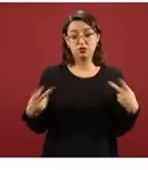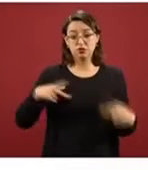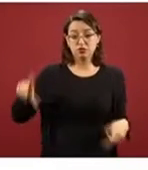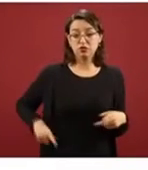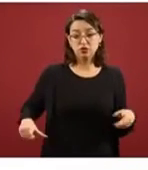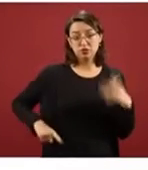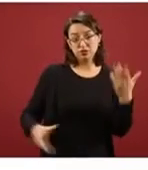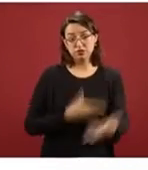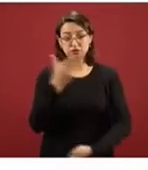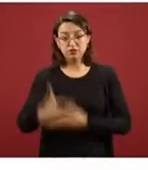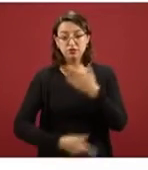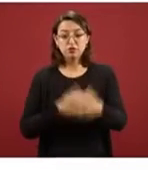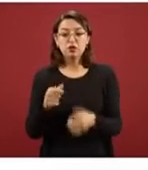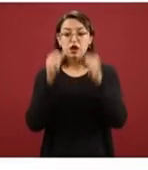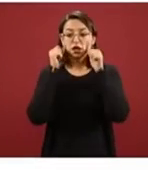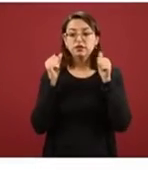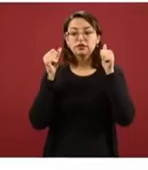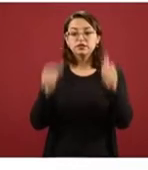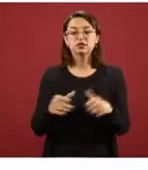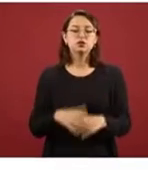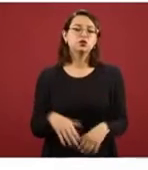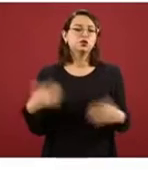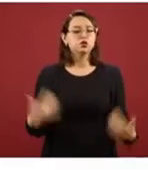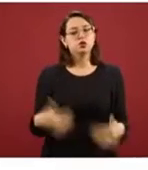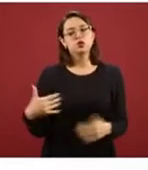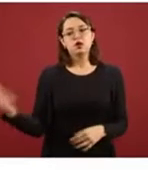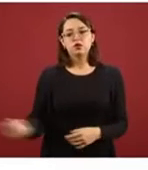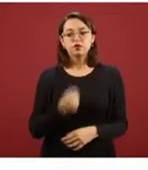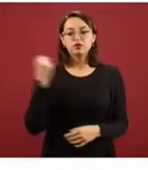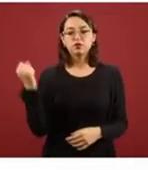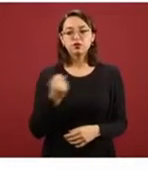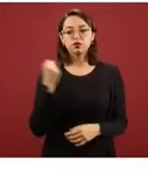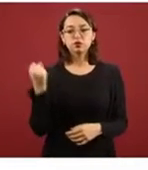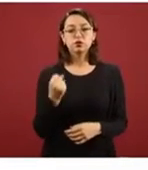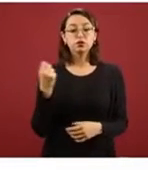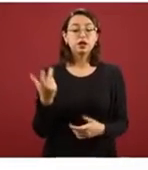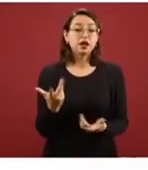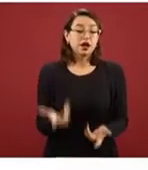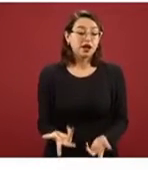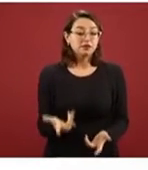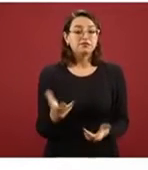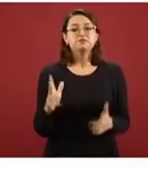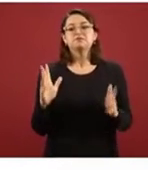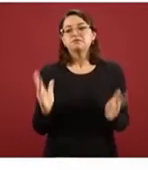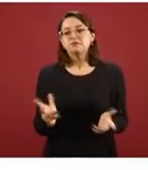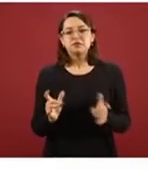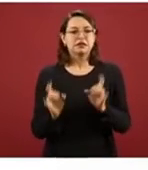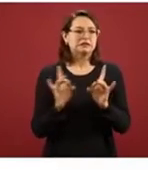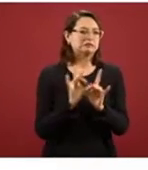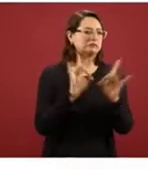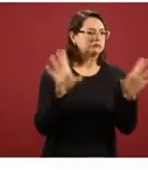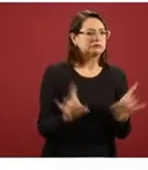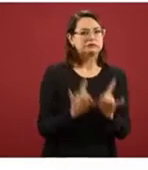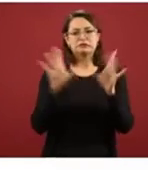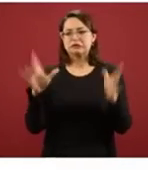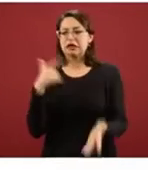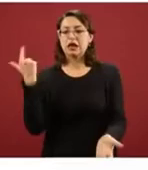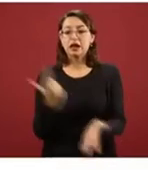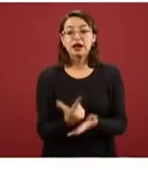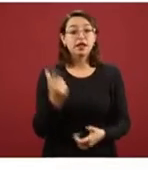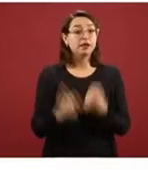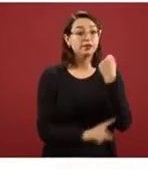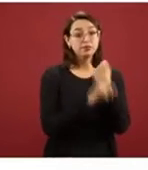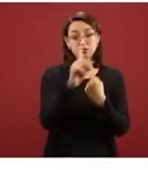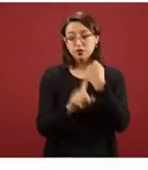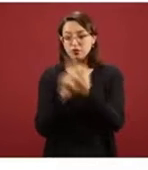atienden. Afortunadamente, muchas historias no se conocieron porque se evitaron grandes tragedias derivadas de